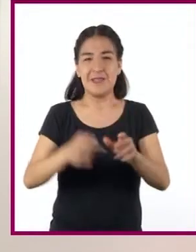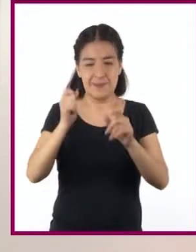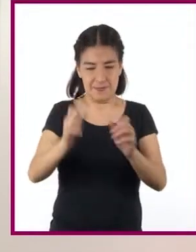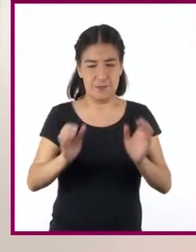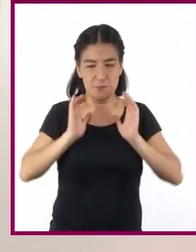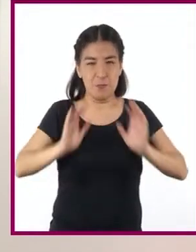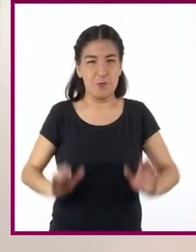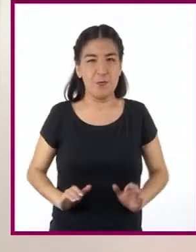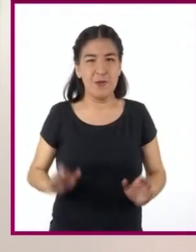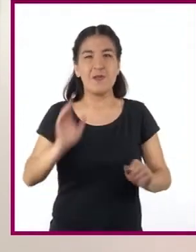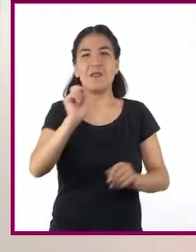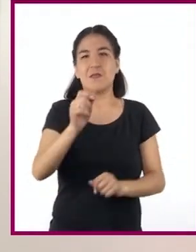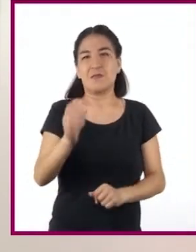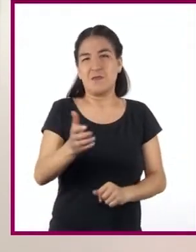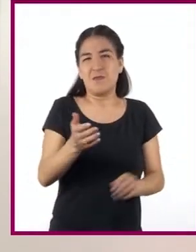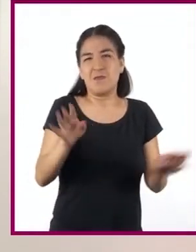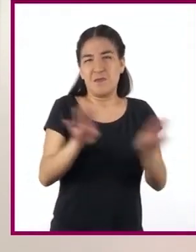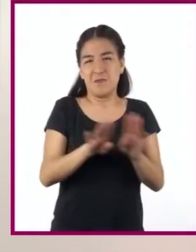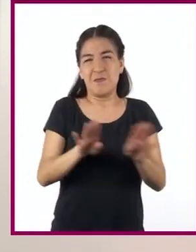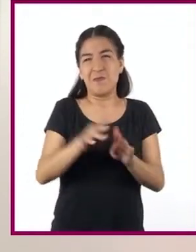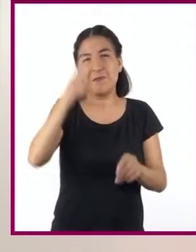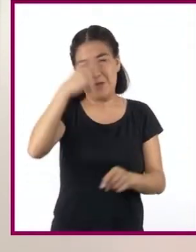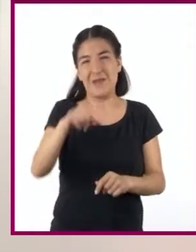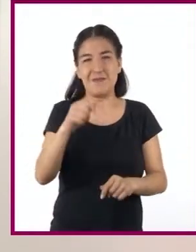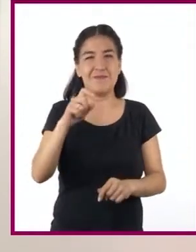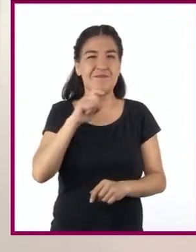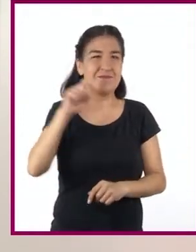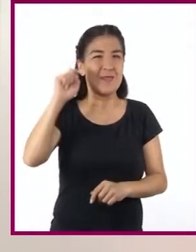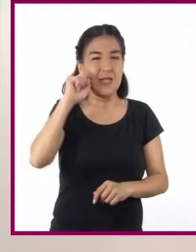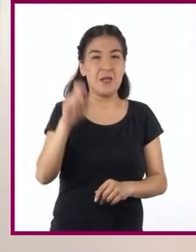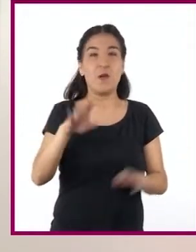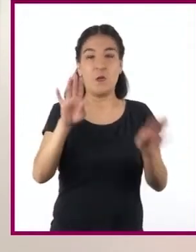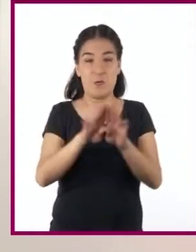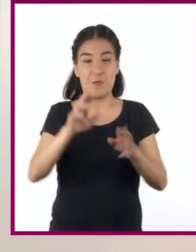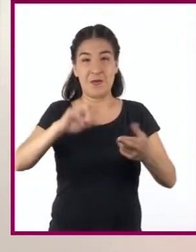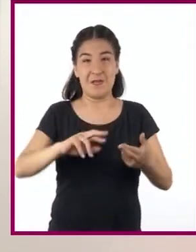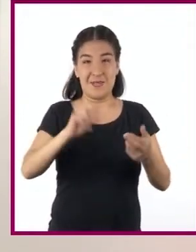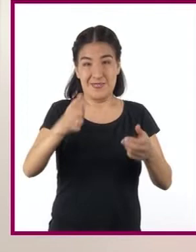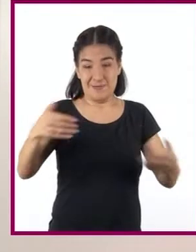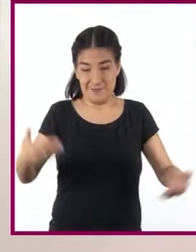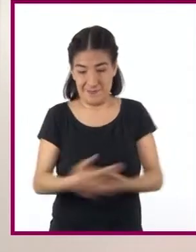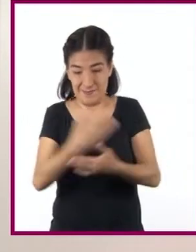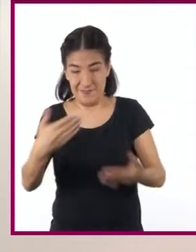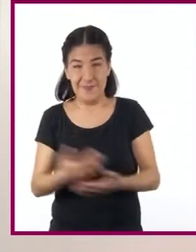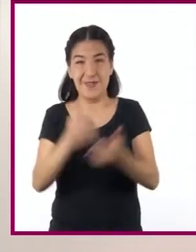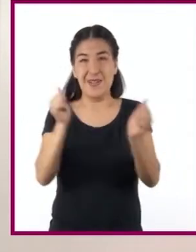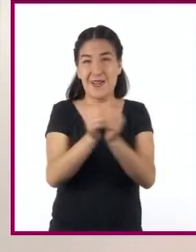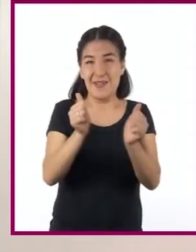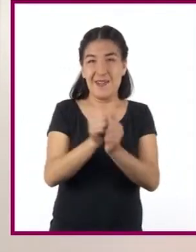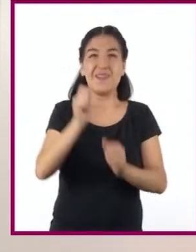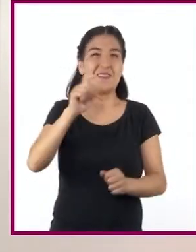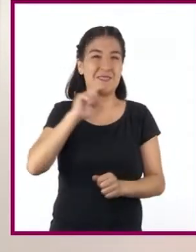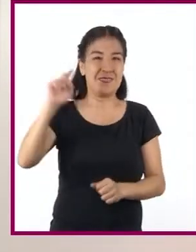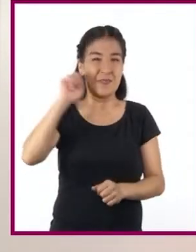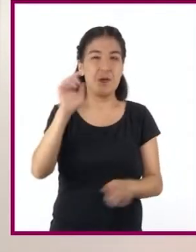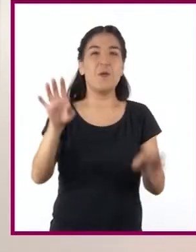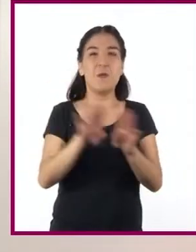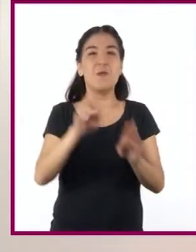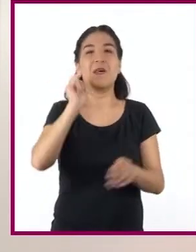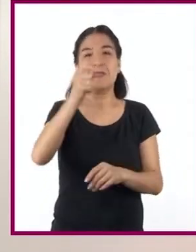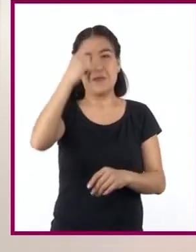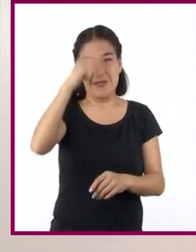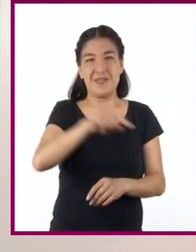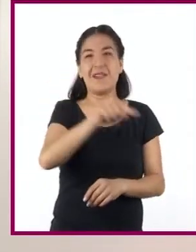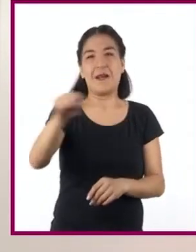morfológicas. La reproducción sexual depende en gran medida de la atracción e identificación de los miembros del sexo